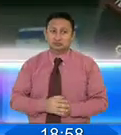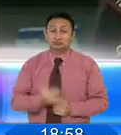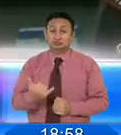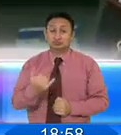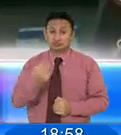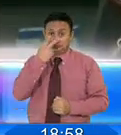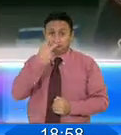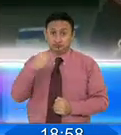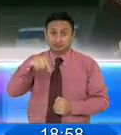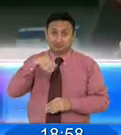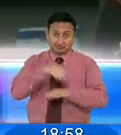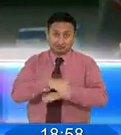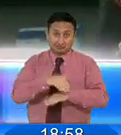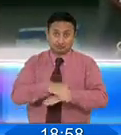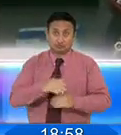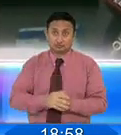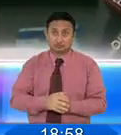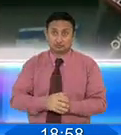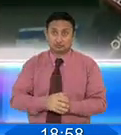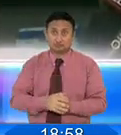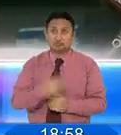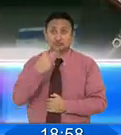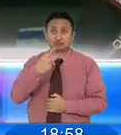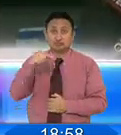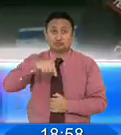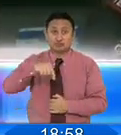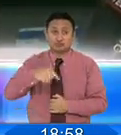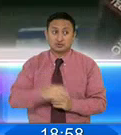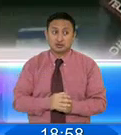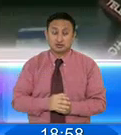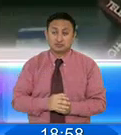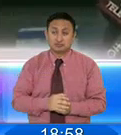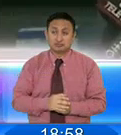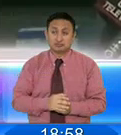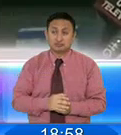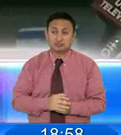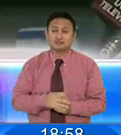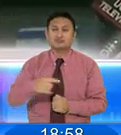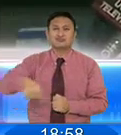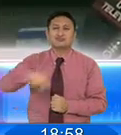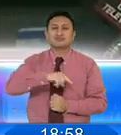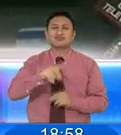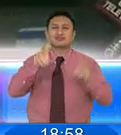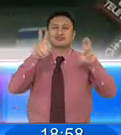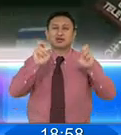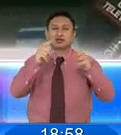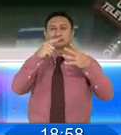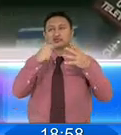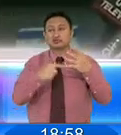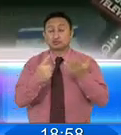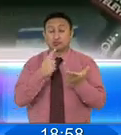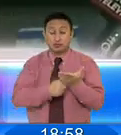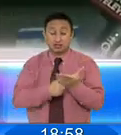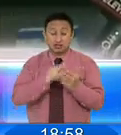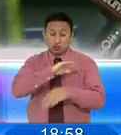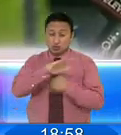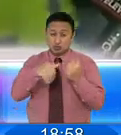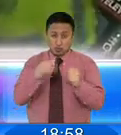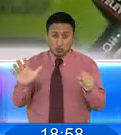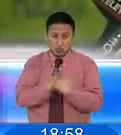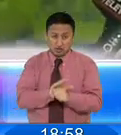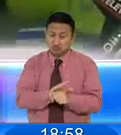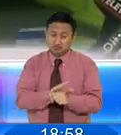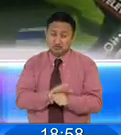esta tarde ha sido una mera enunciación de elementos sin un análisis de fondo con el cual han arribado a